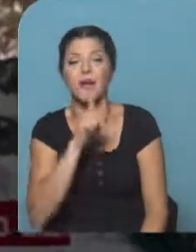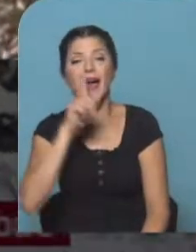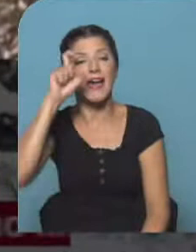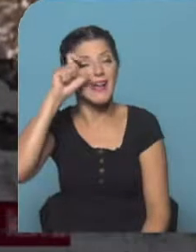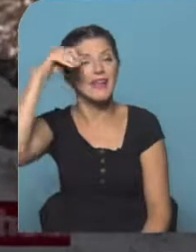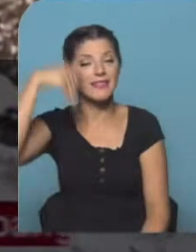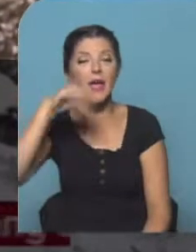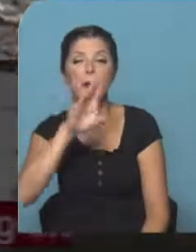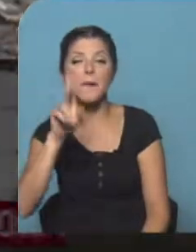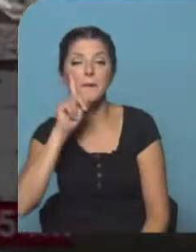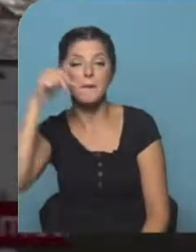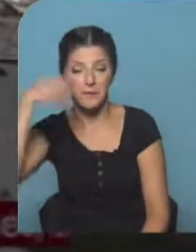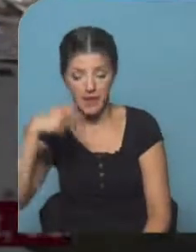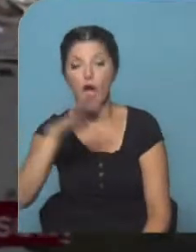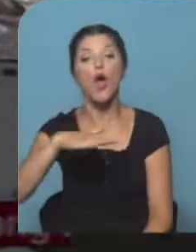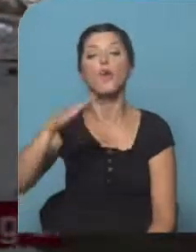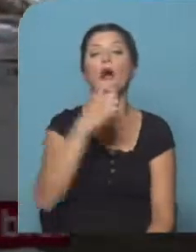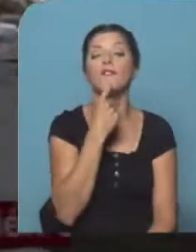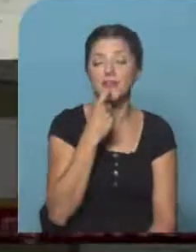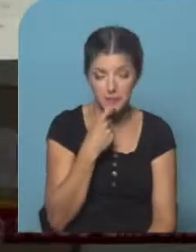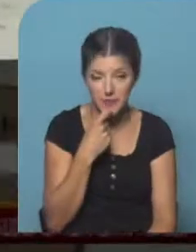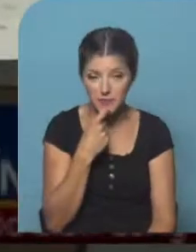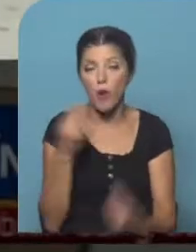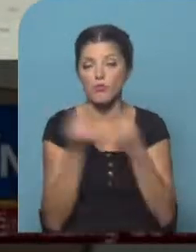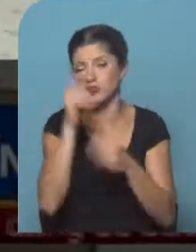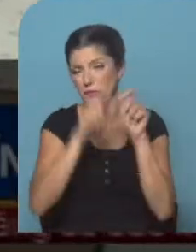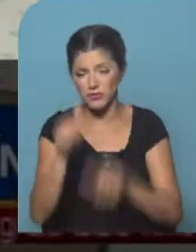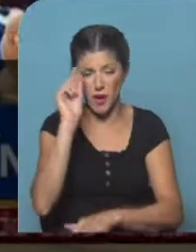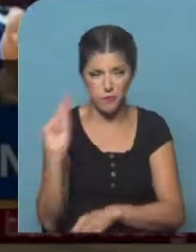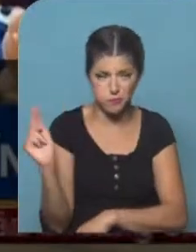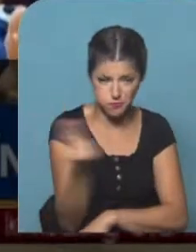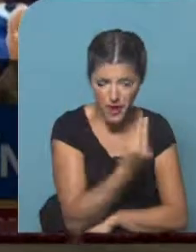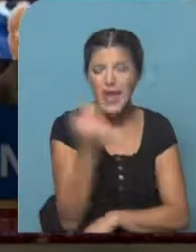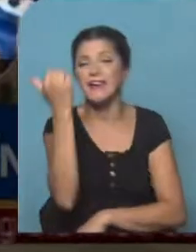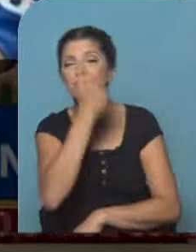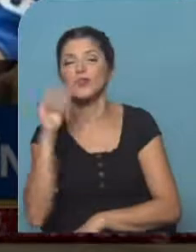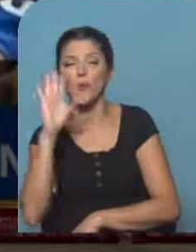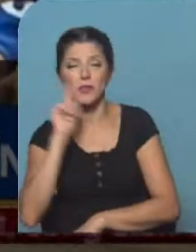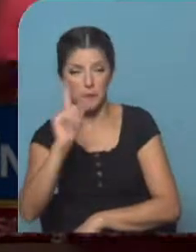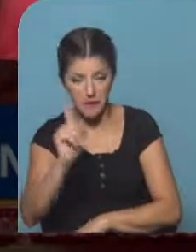240 muertos en Filipinas y 650.000 evacuados en Vietnam.